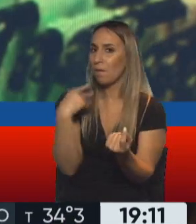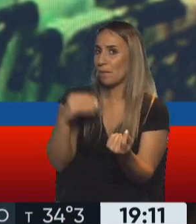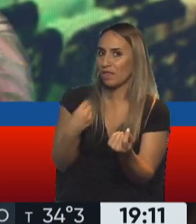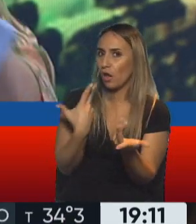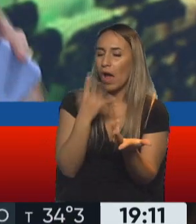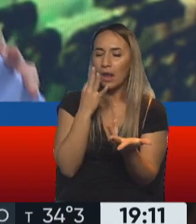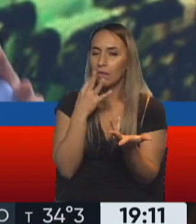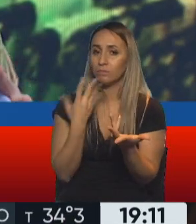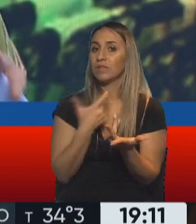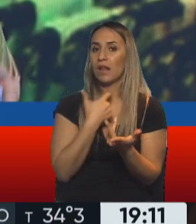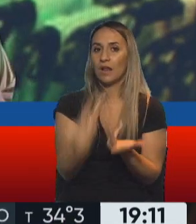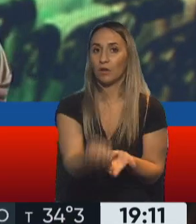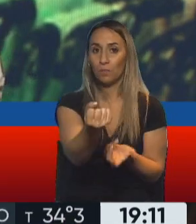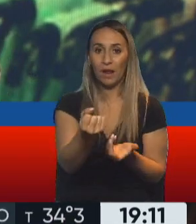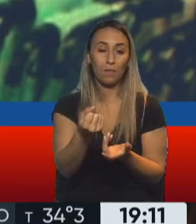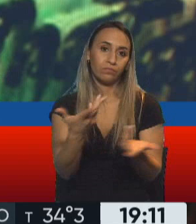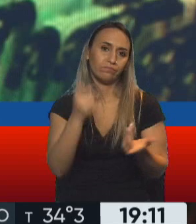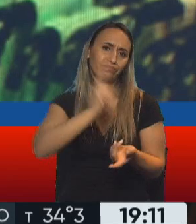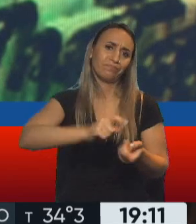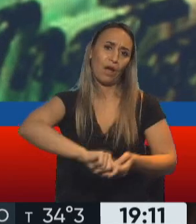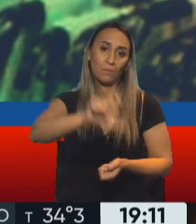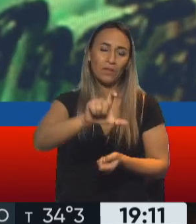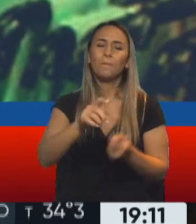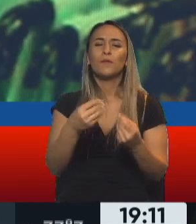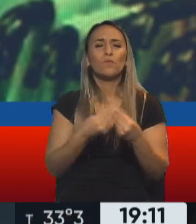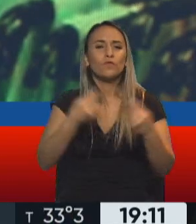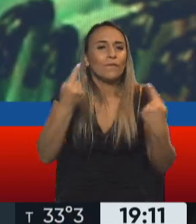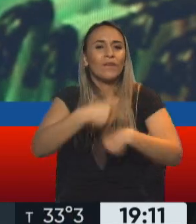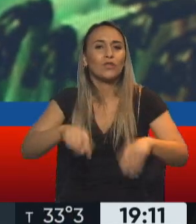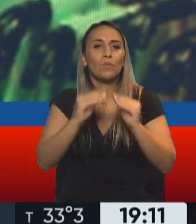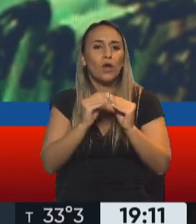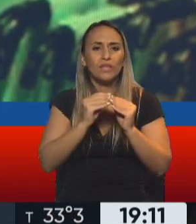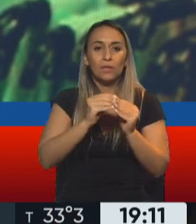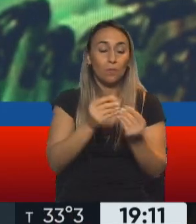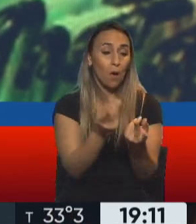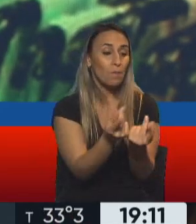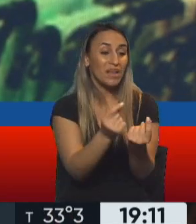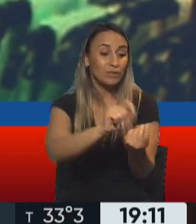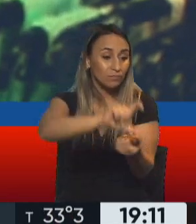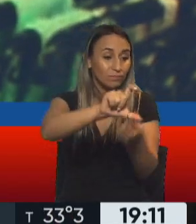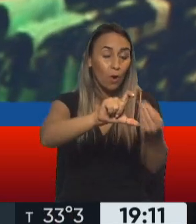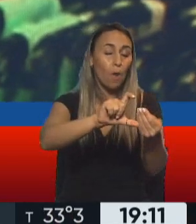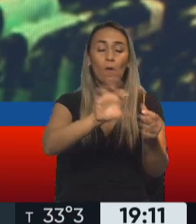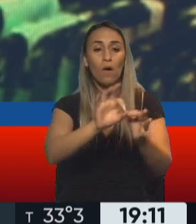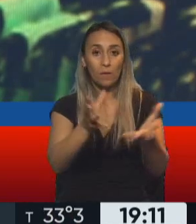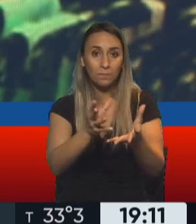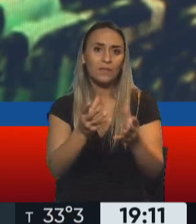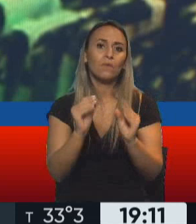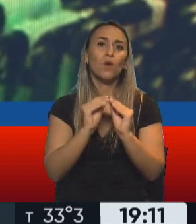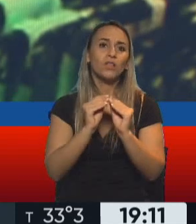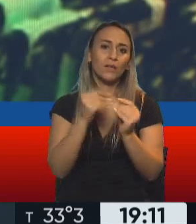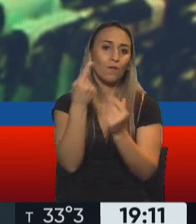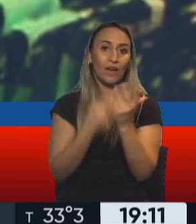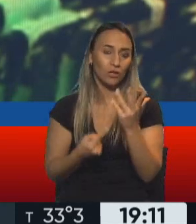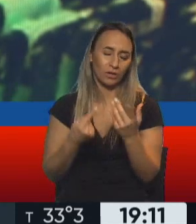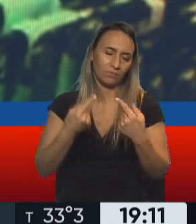Que hay un montón de factores a tener en cuenta a la hora de explicar qué es lo que está pasando con los precios, pero bueno, al menos por 90 días ya tenemos una medida que espero